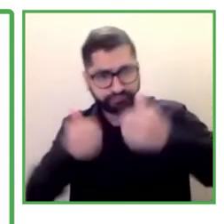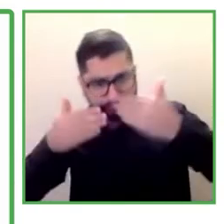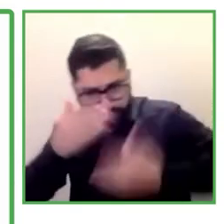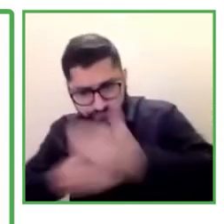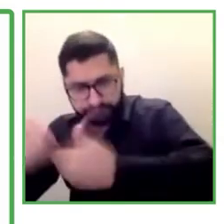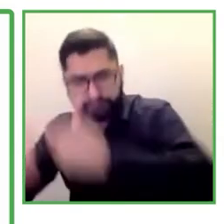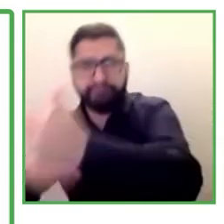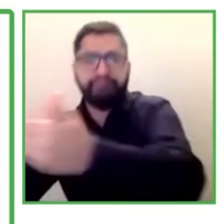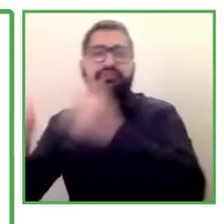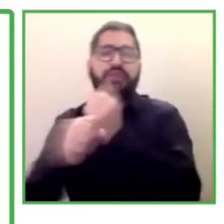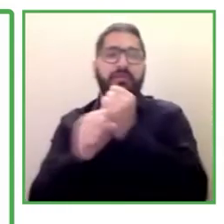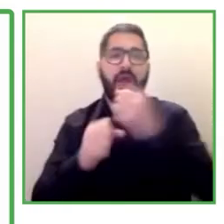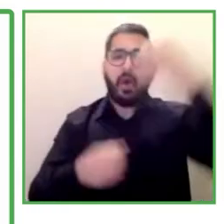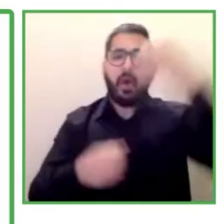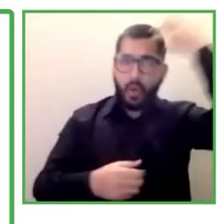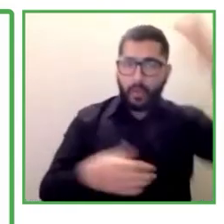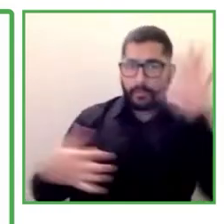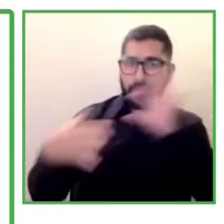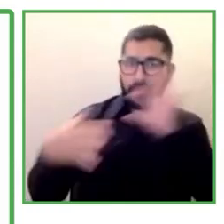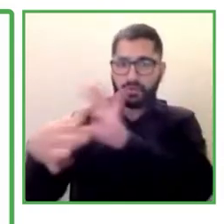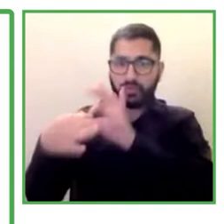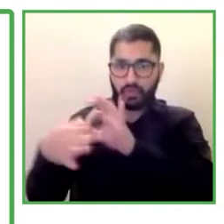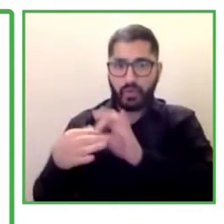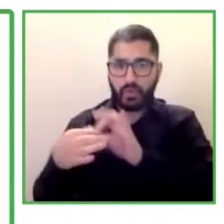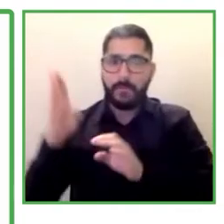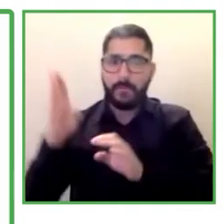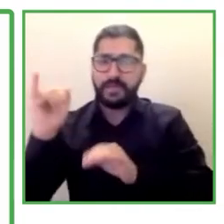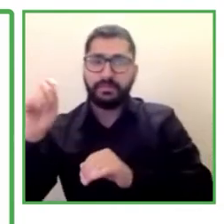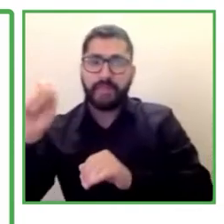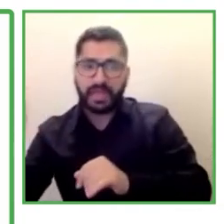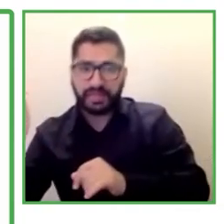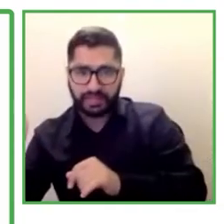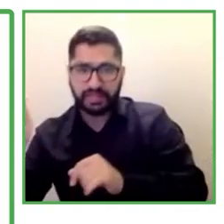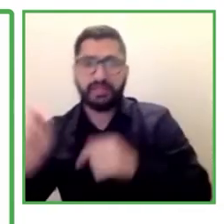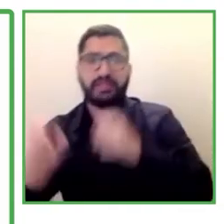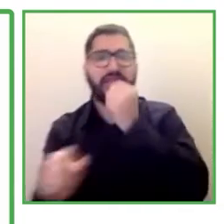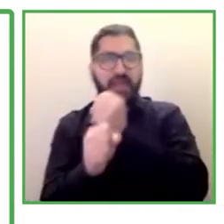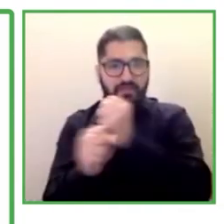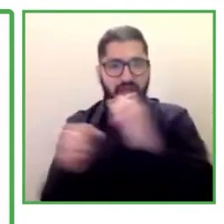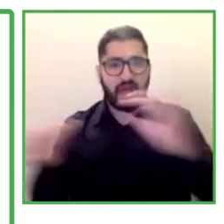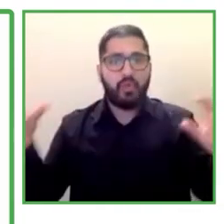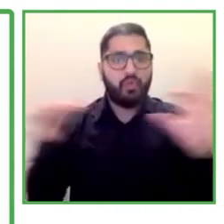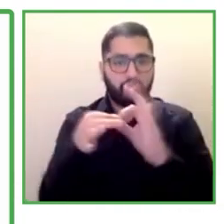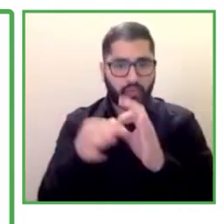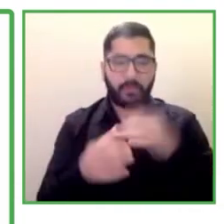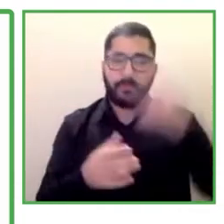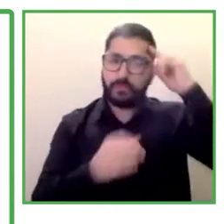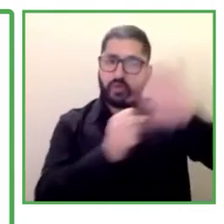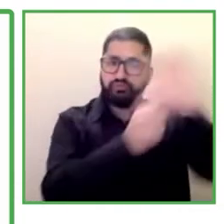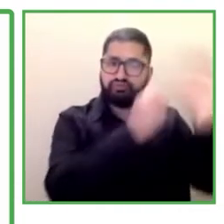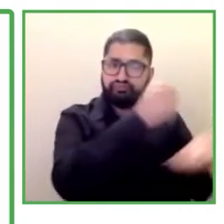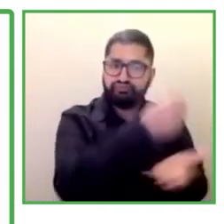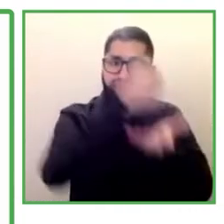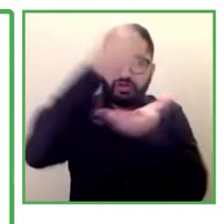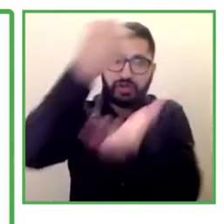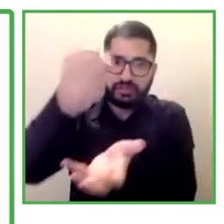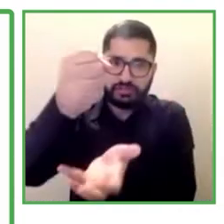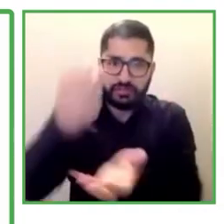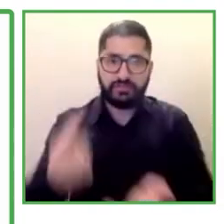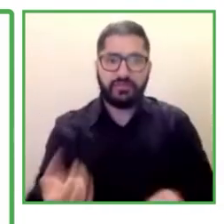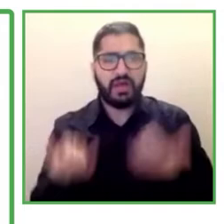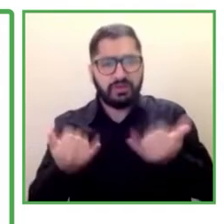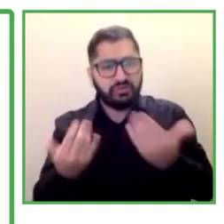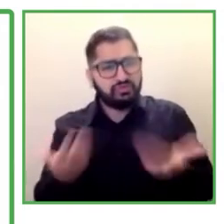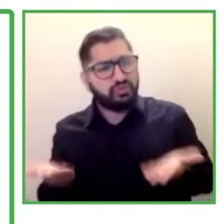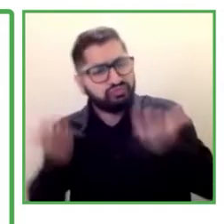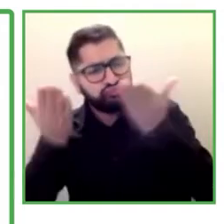privado. Ser miembro de este grupo nos da una gran fortaleza para poder actuar como articuladores